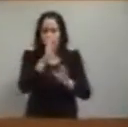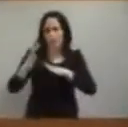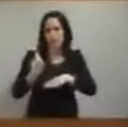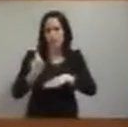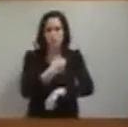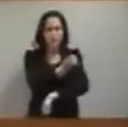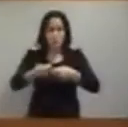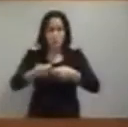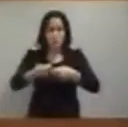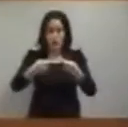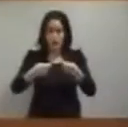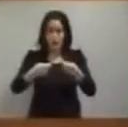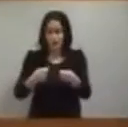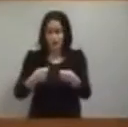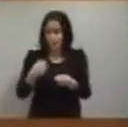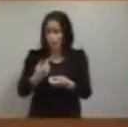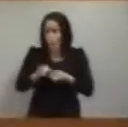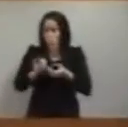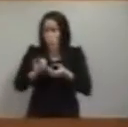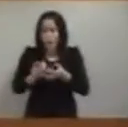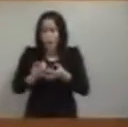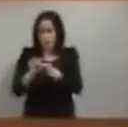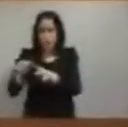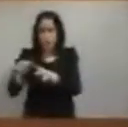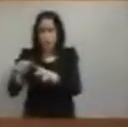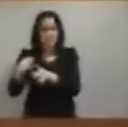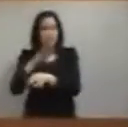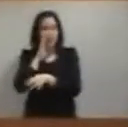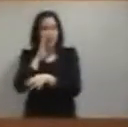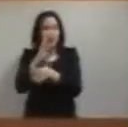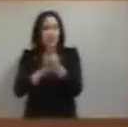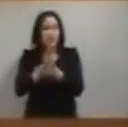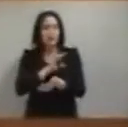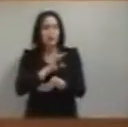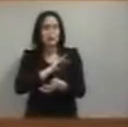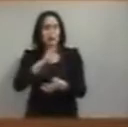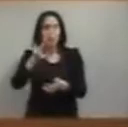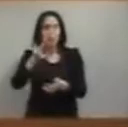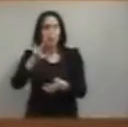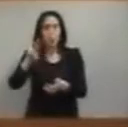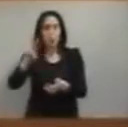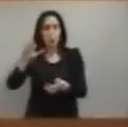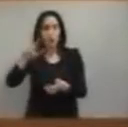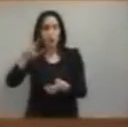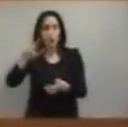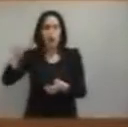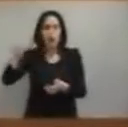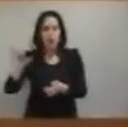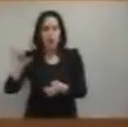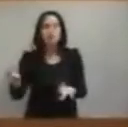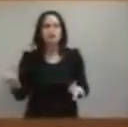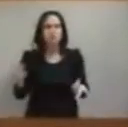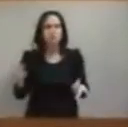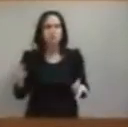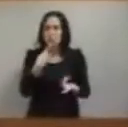donde yo sacaba ese dato, señor Cuervas, al que usted hacía alusión ahora. Y claro, evidentemente hay que decirlo con todo